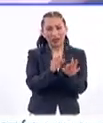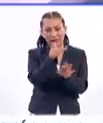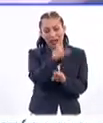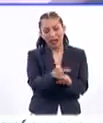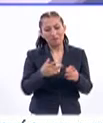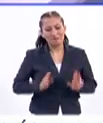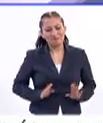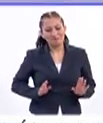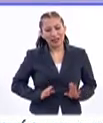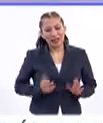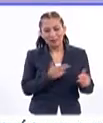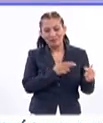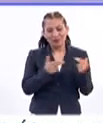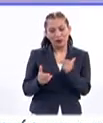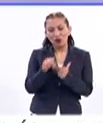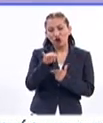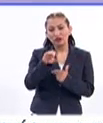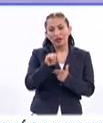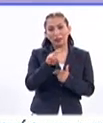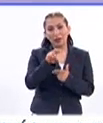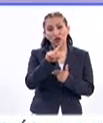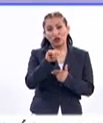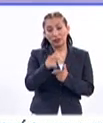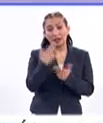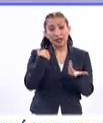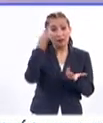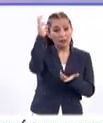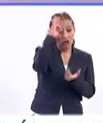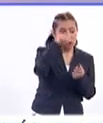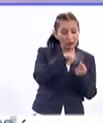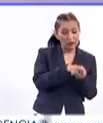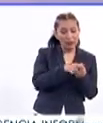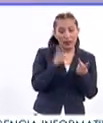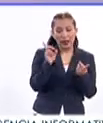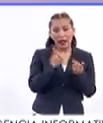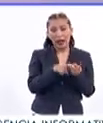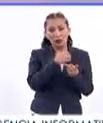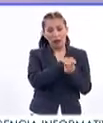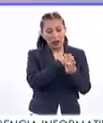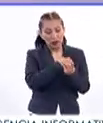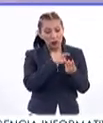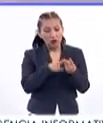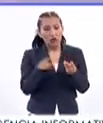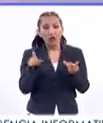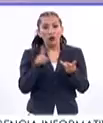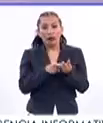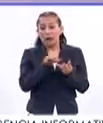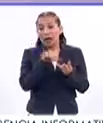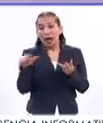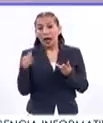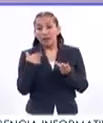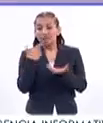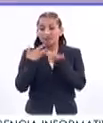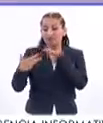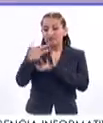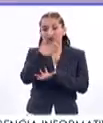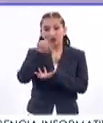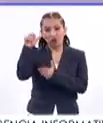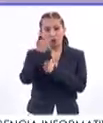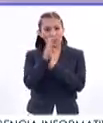la personalidad y del legado de José Vasconcelos, que pasan desde la filosofía, desde la educación hasta la